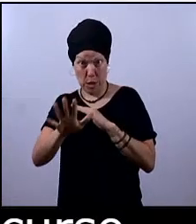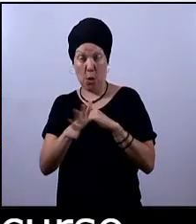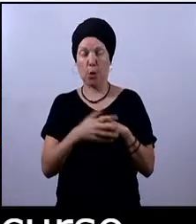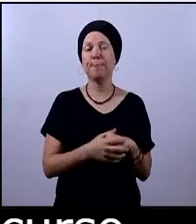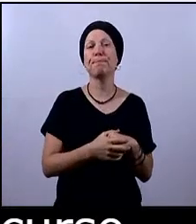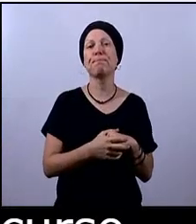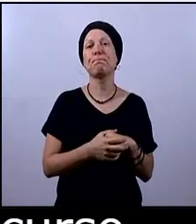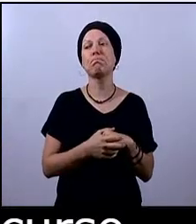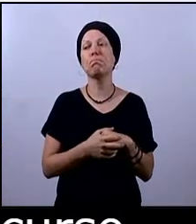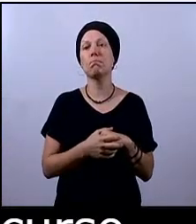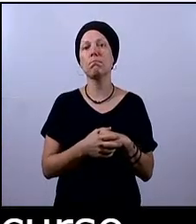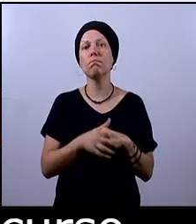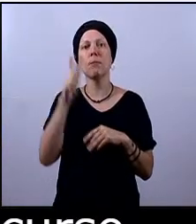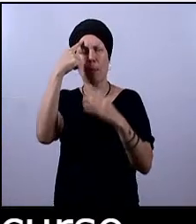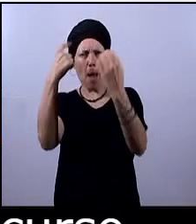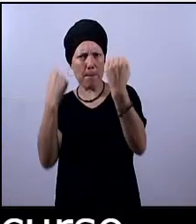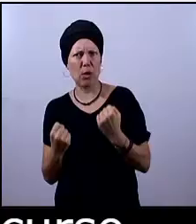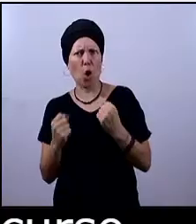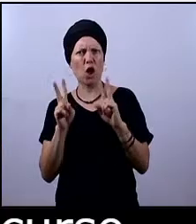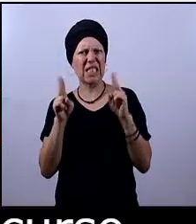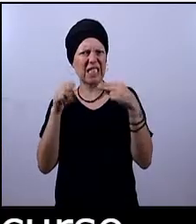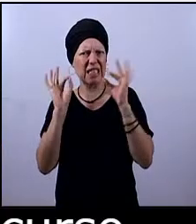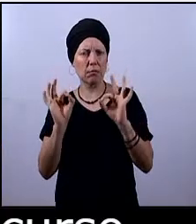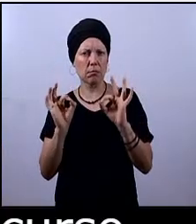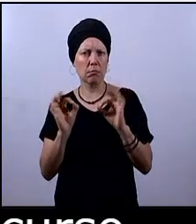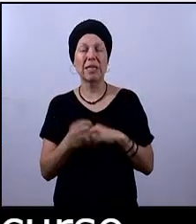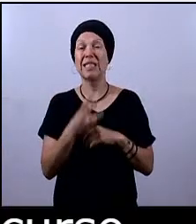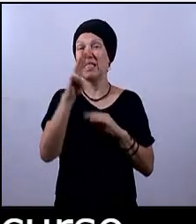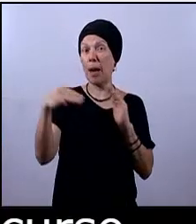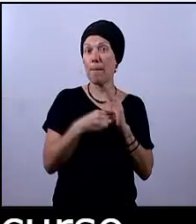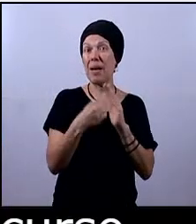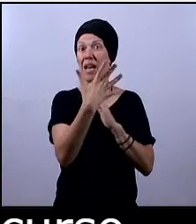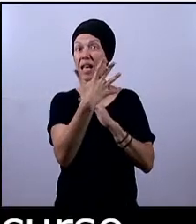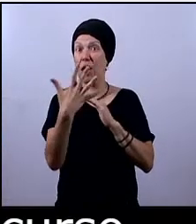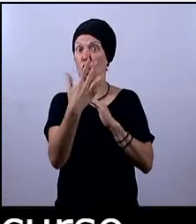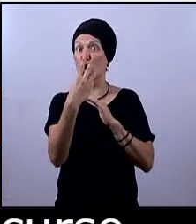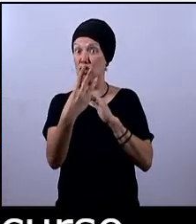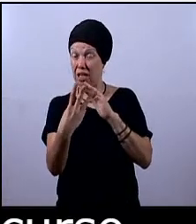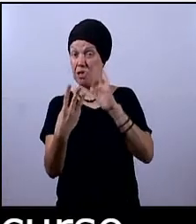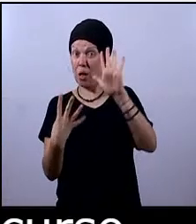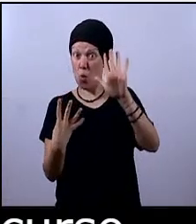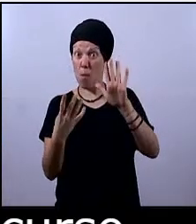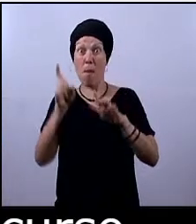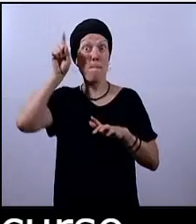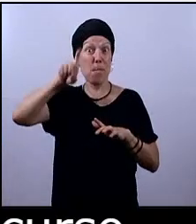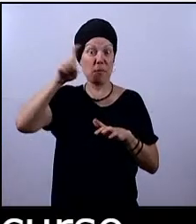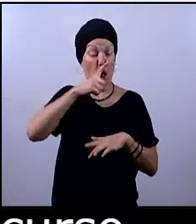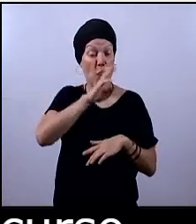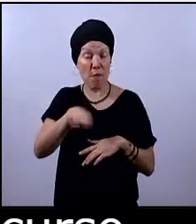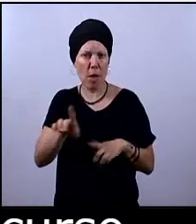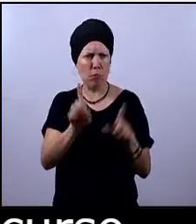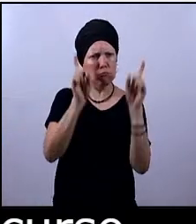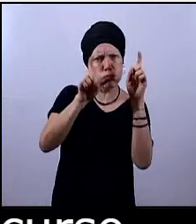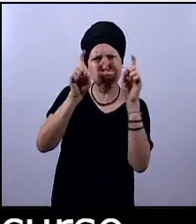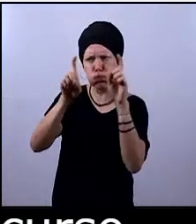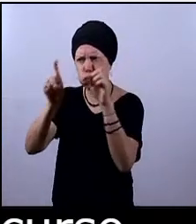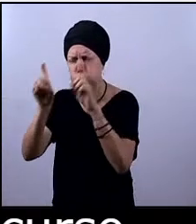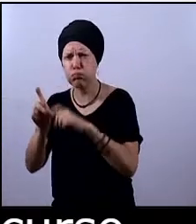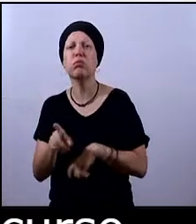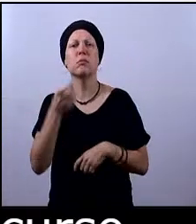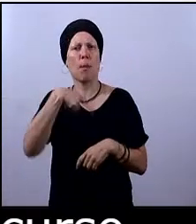2024-2025, expertos en la materia formaron a 3.539 profesores de infantil y